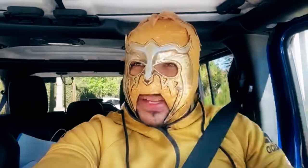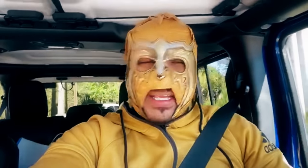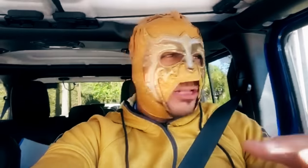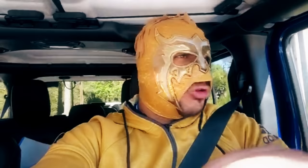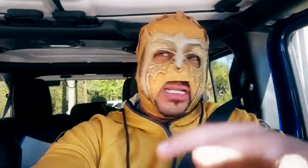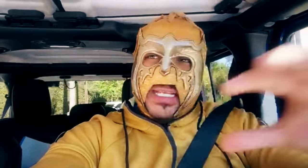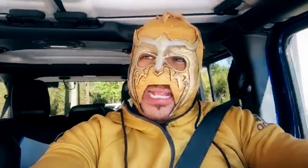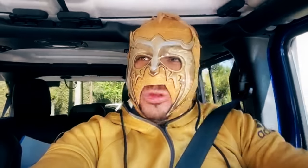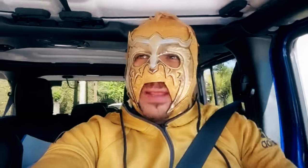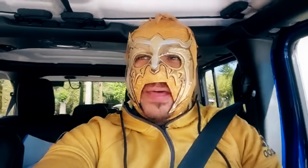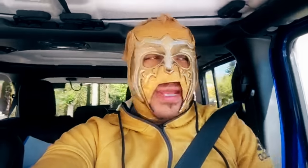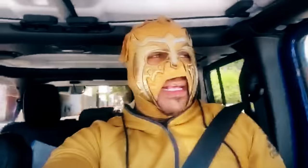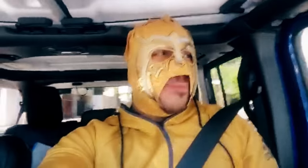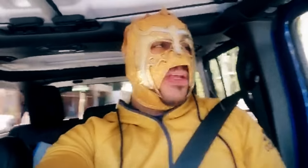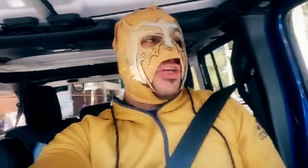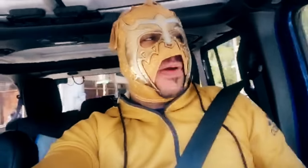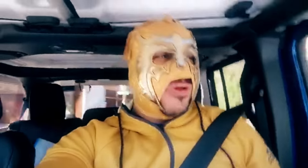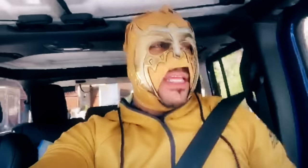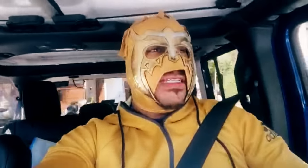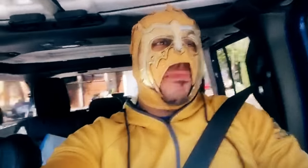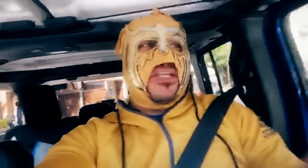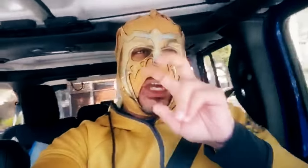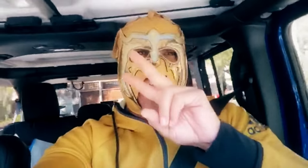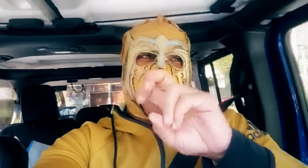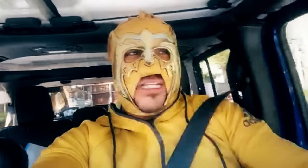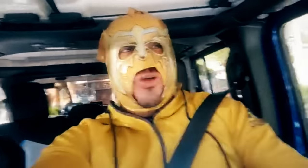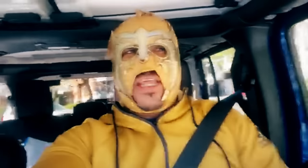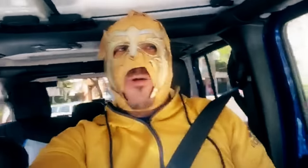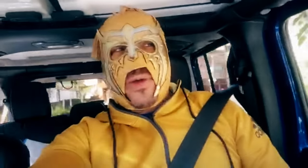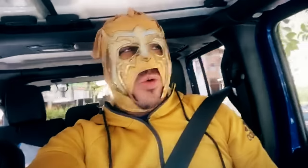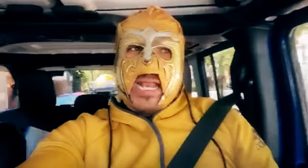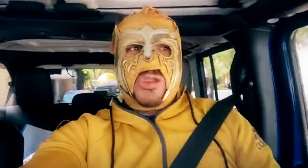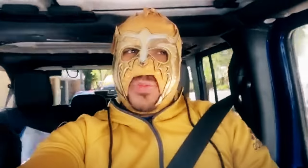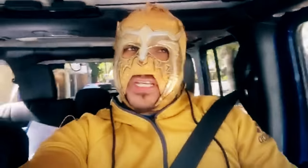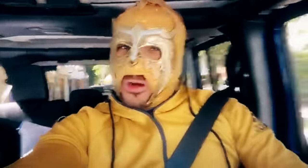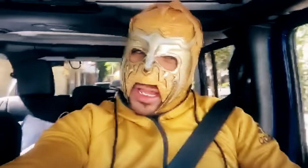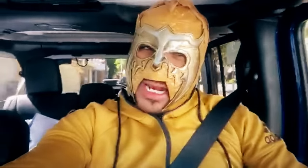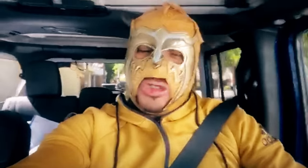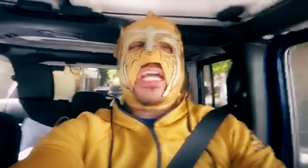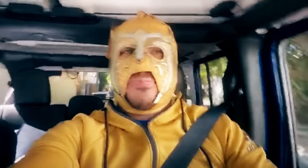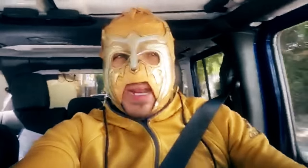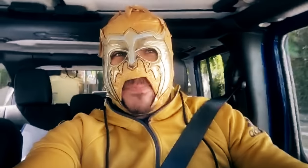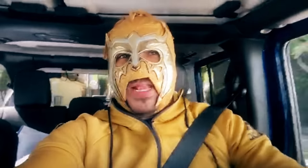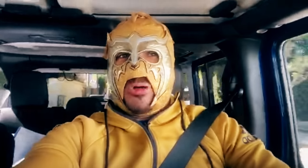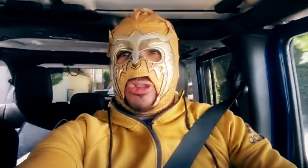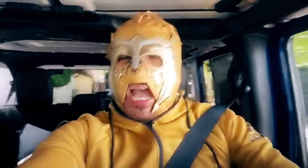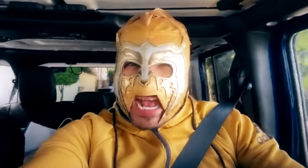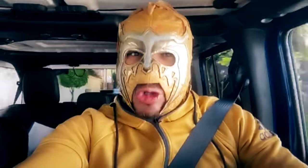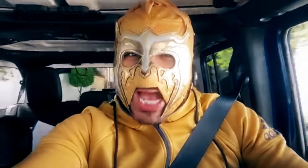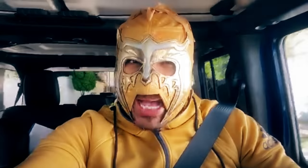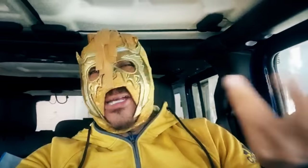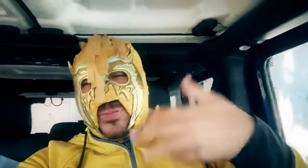les afecte tanto y no les dé tanto en la madre este pinche paro y este pinche descanso de a huevo. Y los súper que no lo hayan hecho, ¿qué esperan,